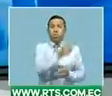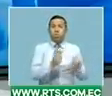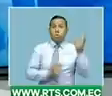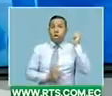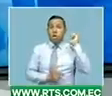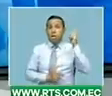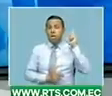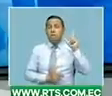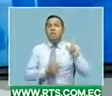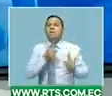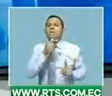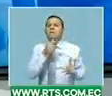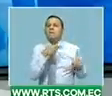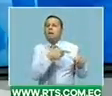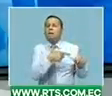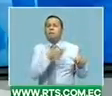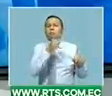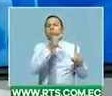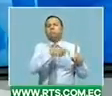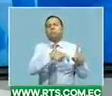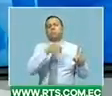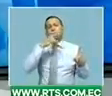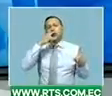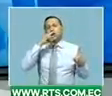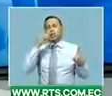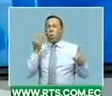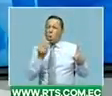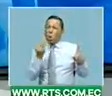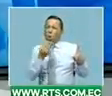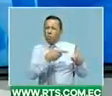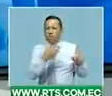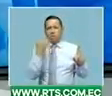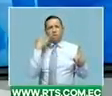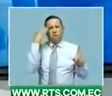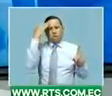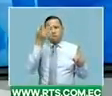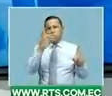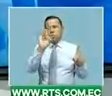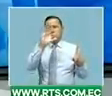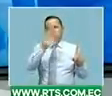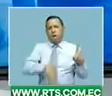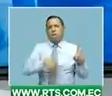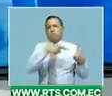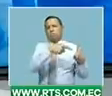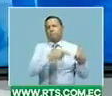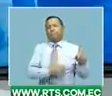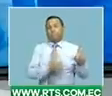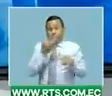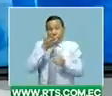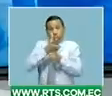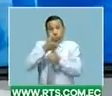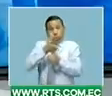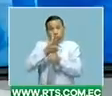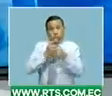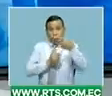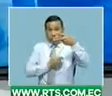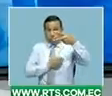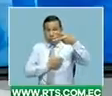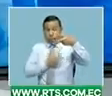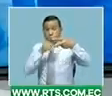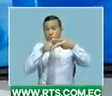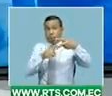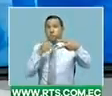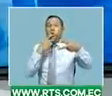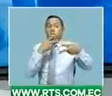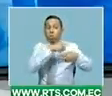sería un menor de edad. A continuación les presentamos dos videos en los que se observa a los sujetos asaltar a un local de